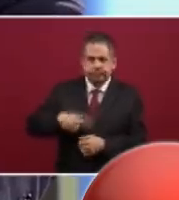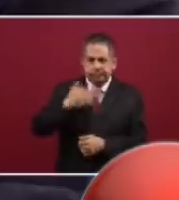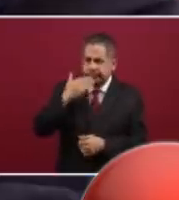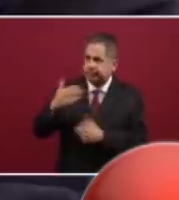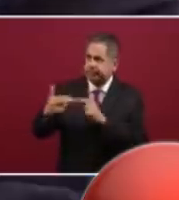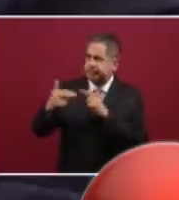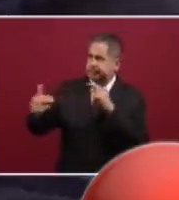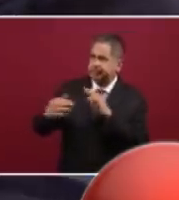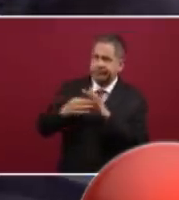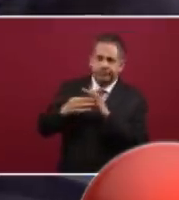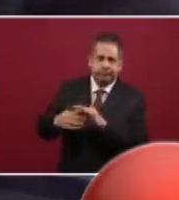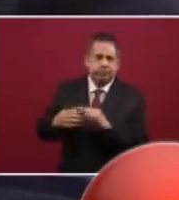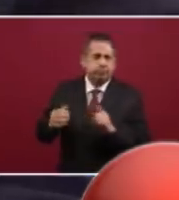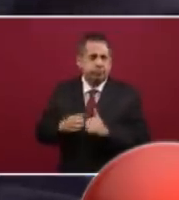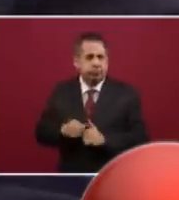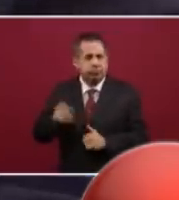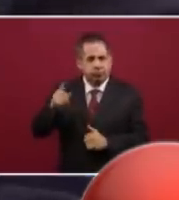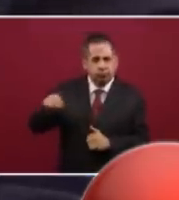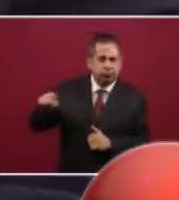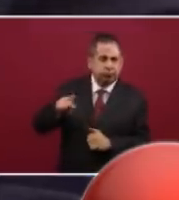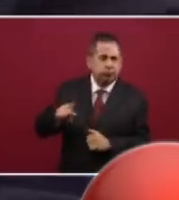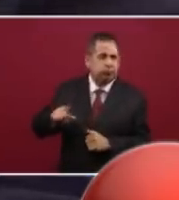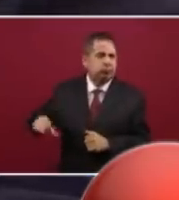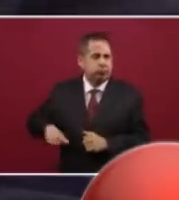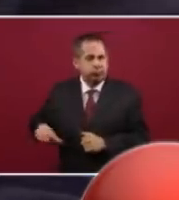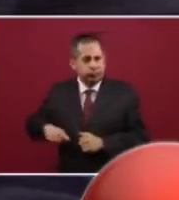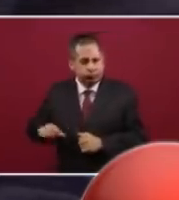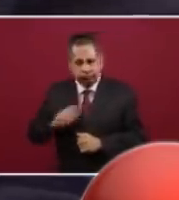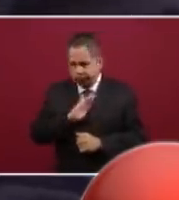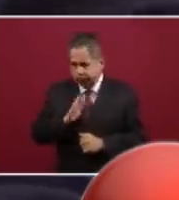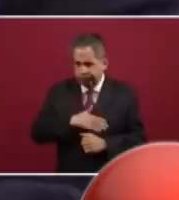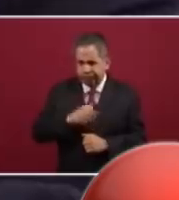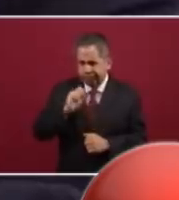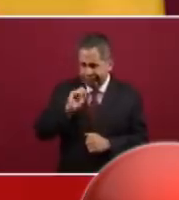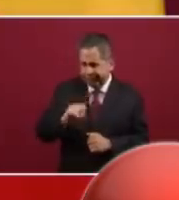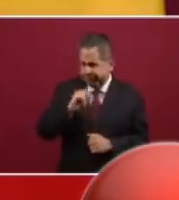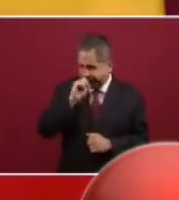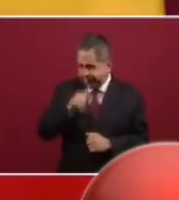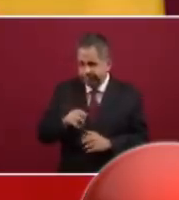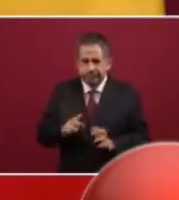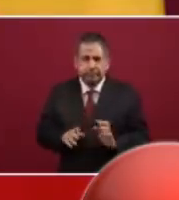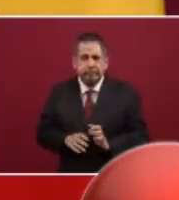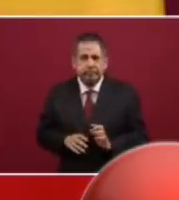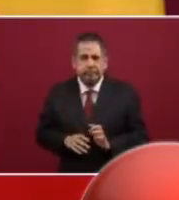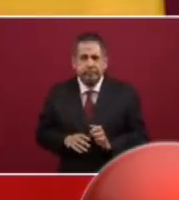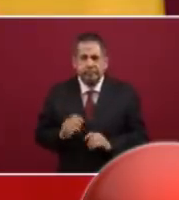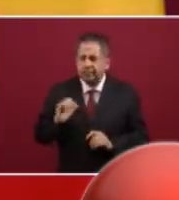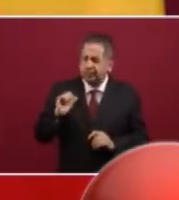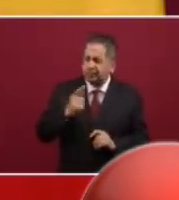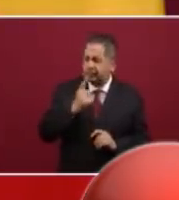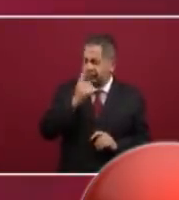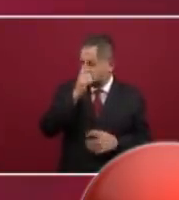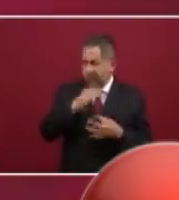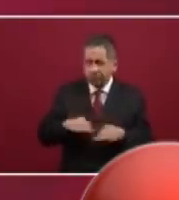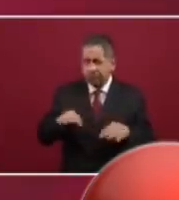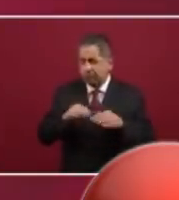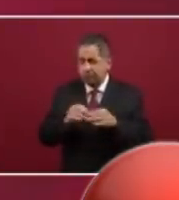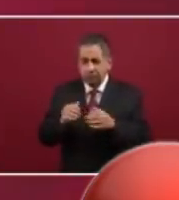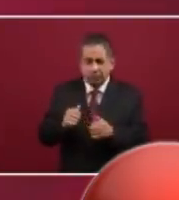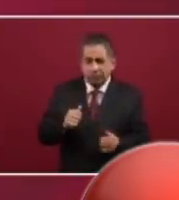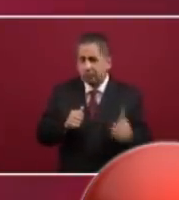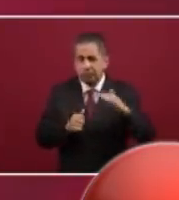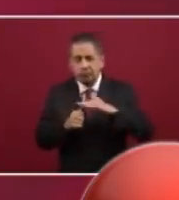relación con el gobierno y, por encima de todo, porque hay